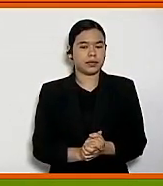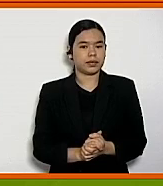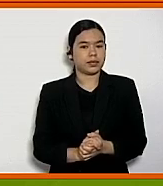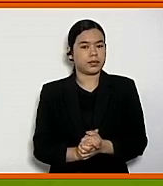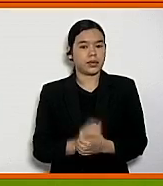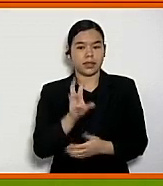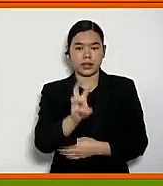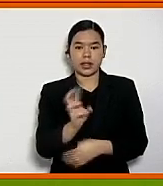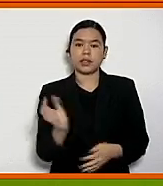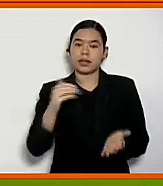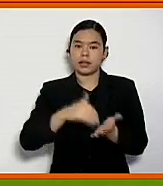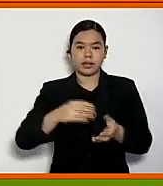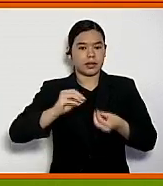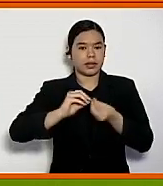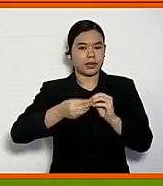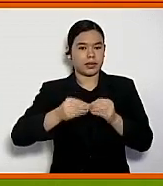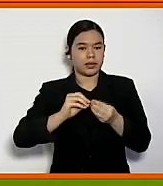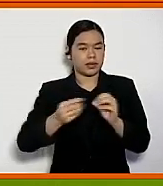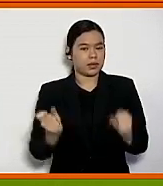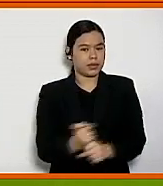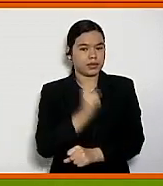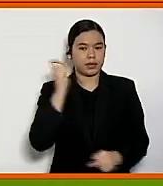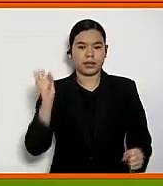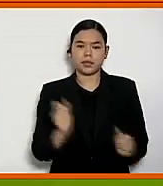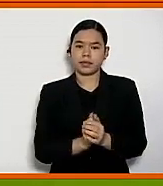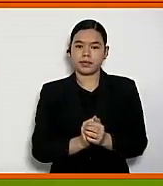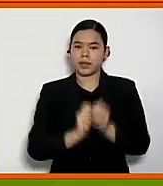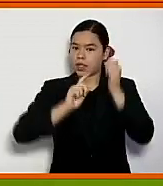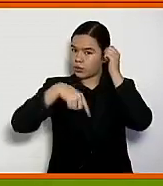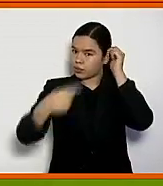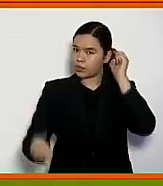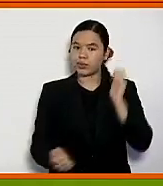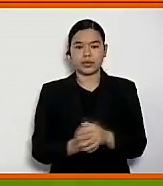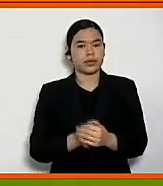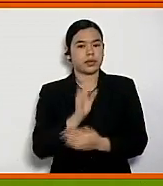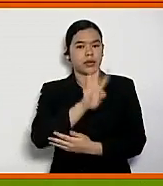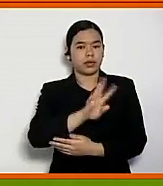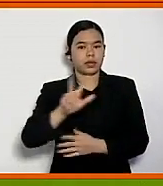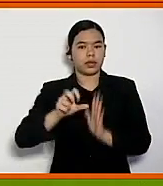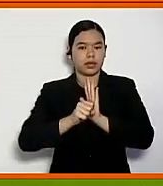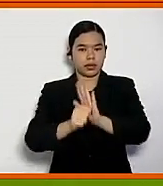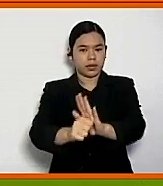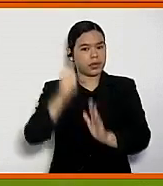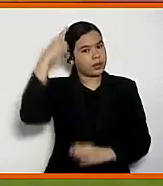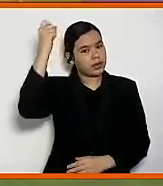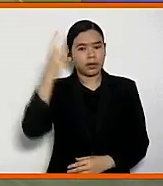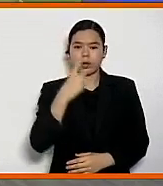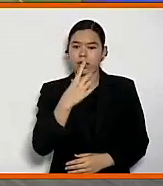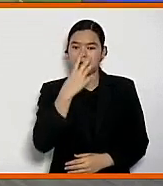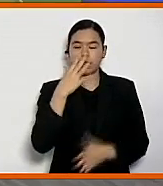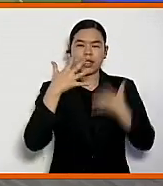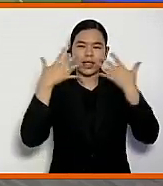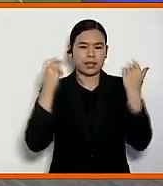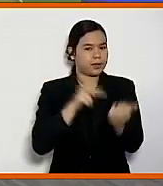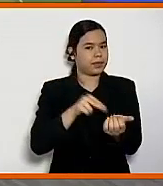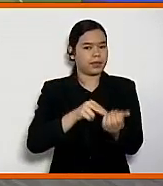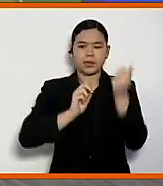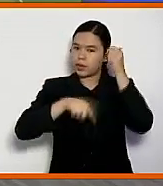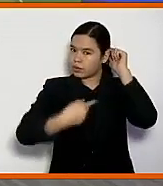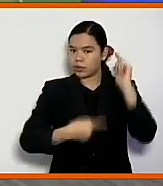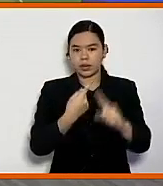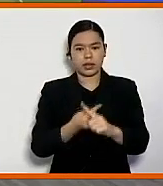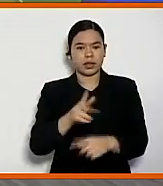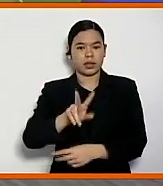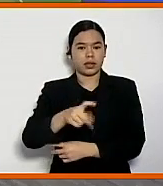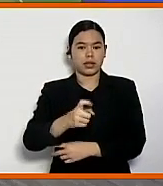el 6, con mucho gusto, repito tus números favorecitos. Para diaria 43 con su símbolo de sueños Pantera. Para Multi-X 2X y para más